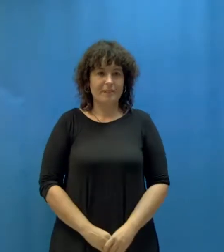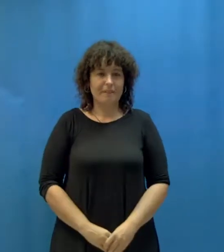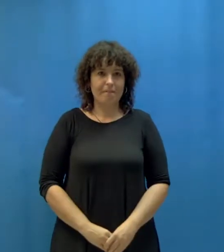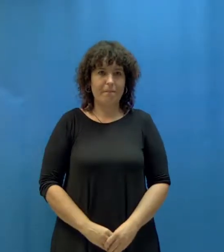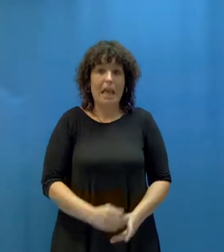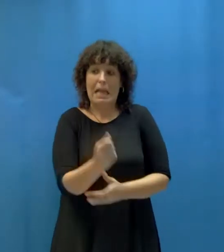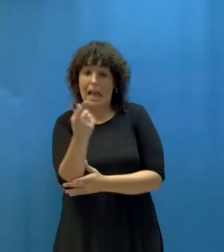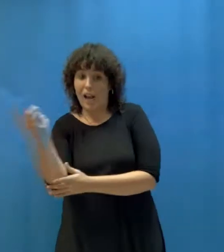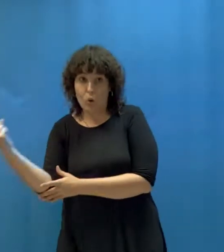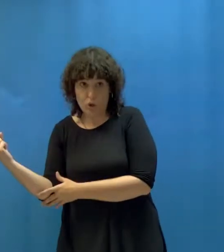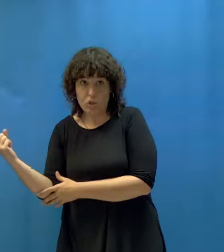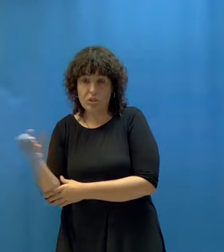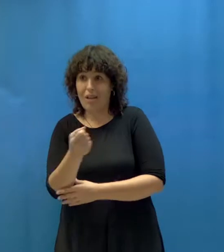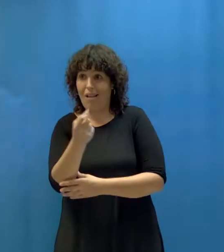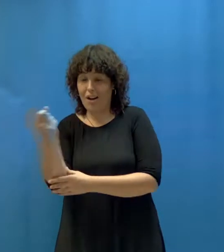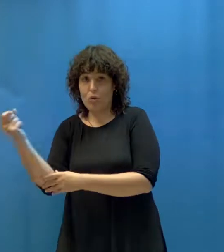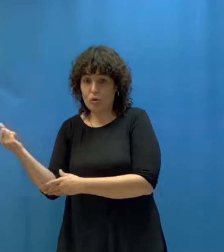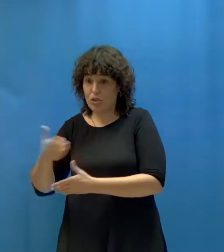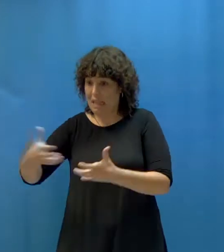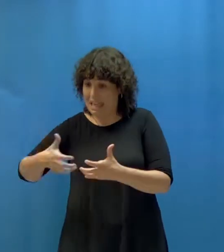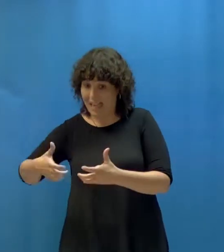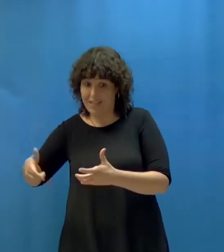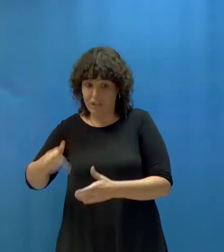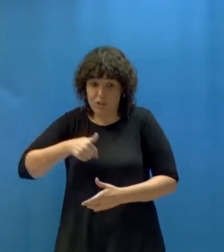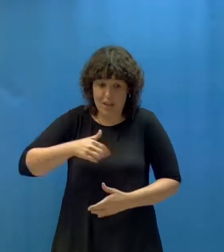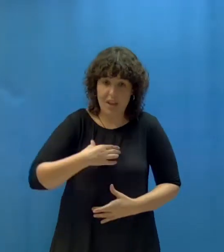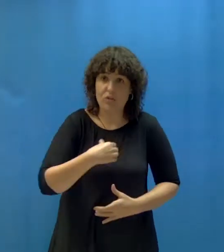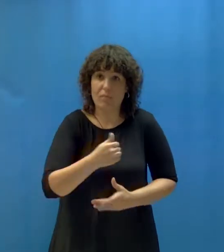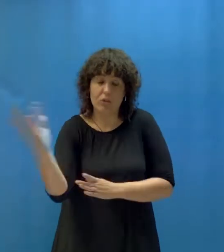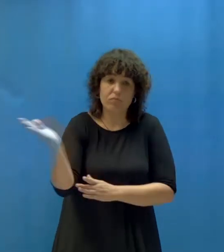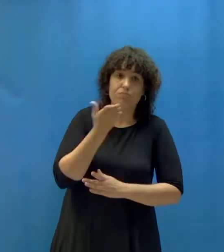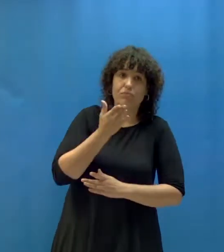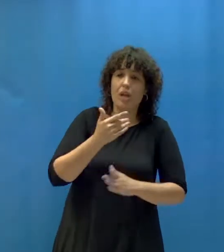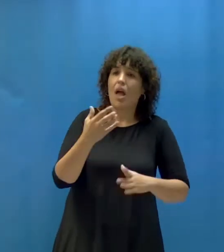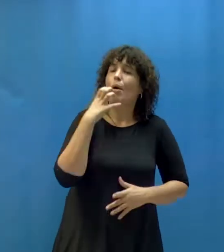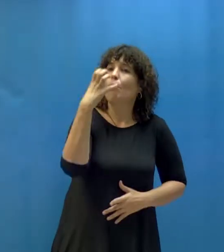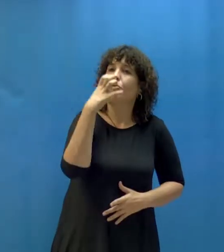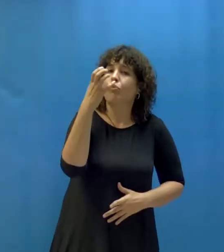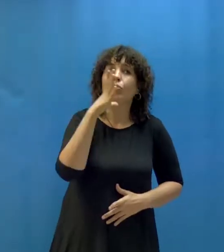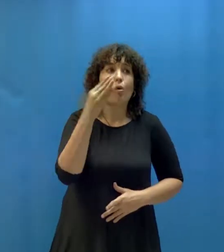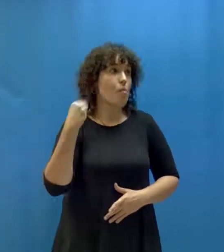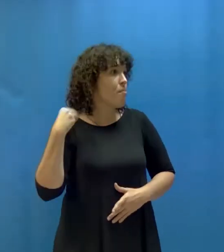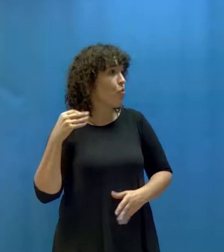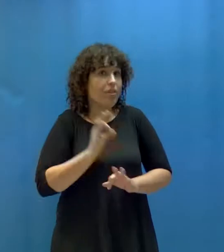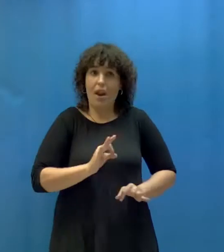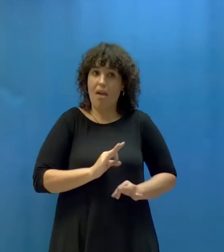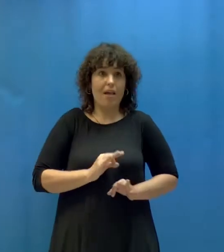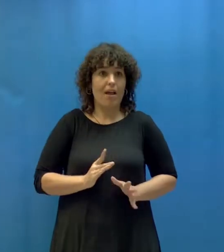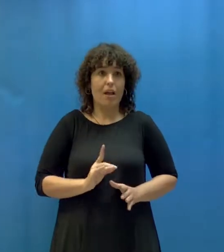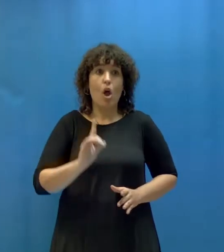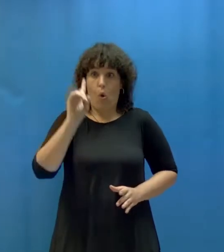Algunos de ellos incluso han presentado escritos a este ayuntamiento quejándose de que no les han comentado absolutamente nada. De hecho, aquí traigo uno de